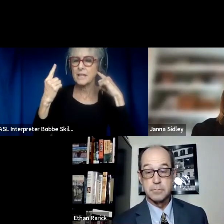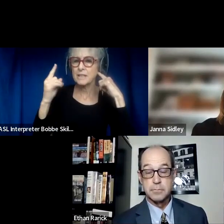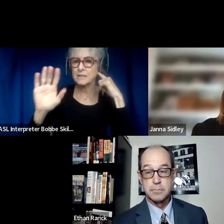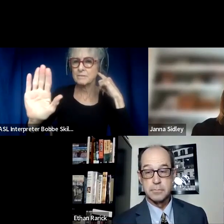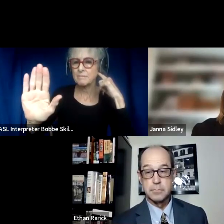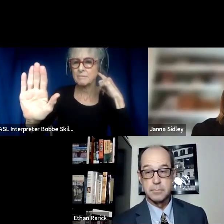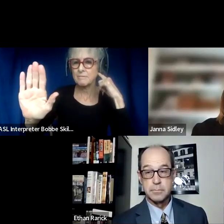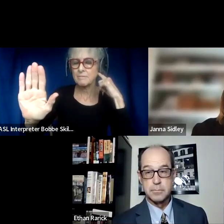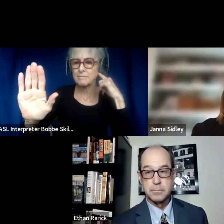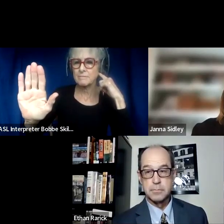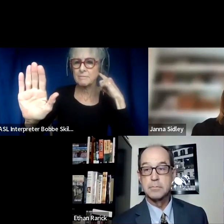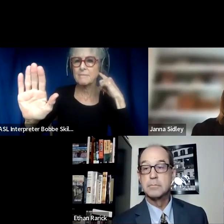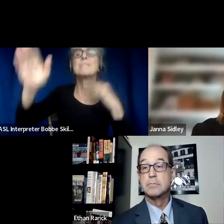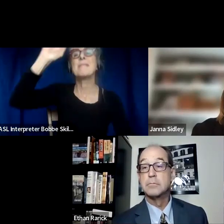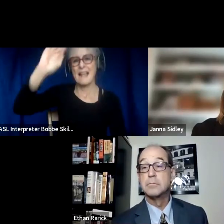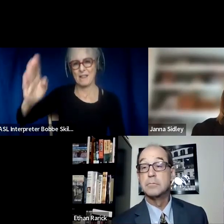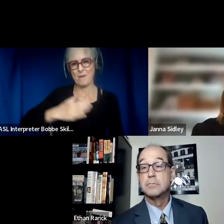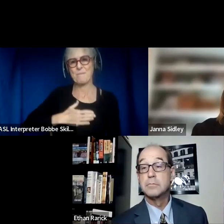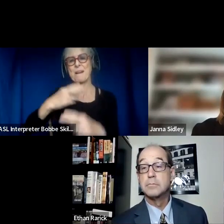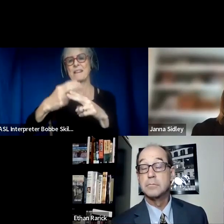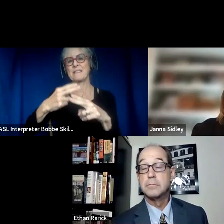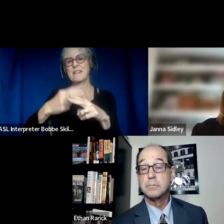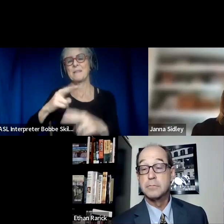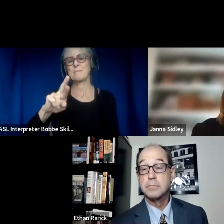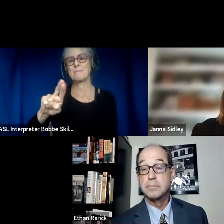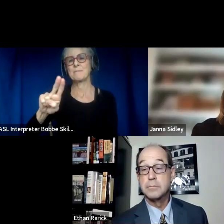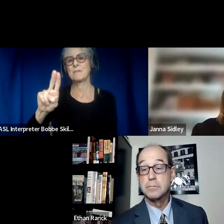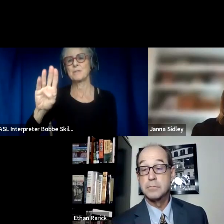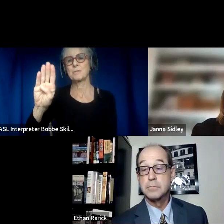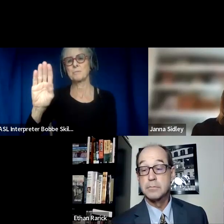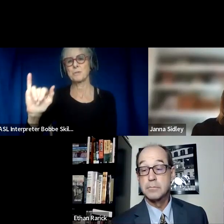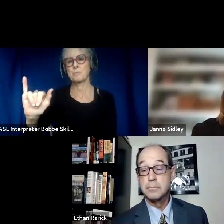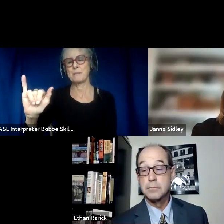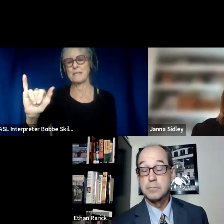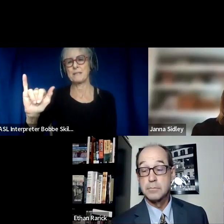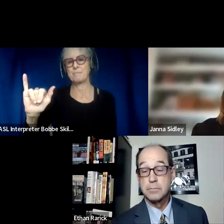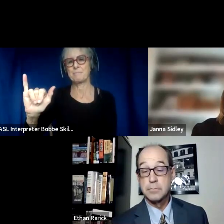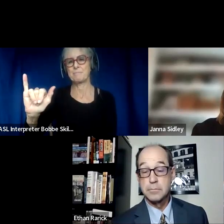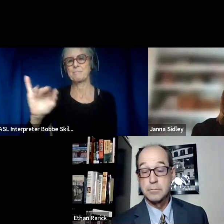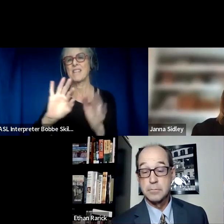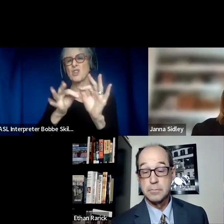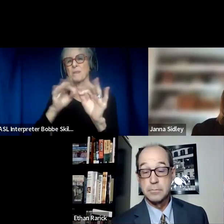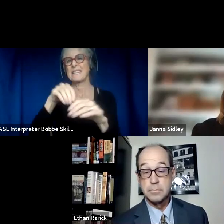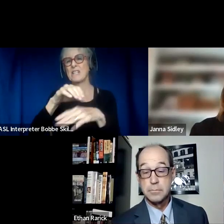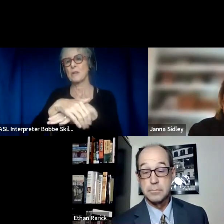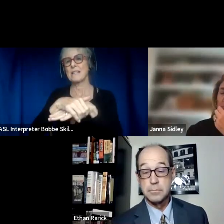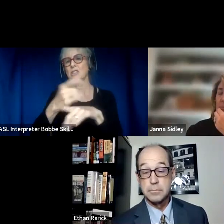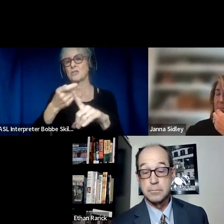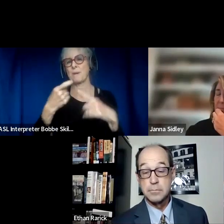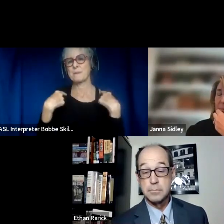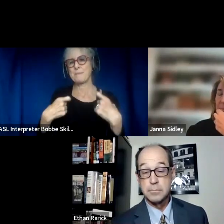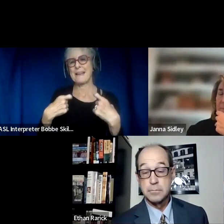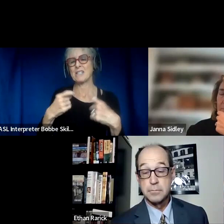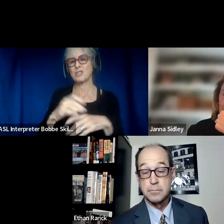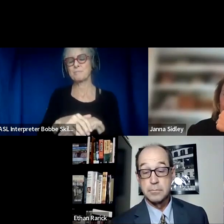Centro, y también soy parte de integradoras, hay integradoras, area manager y cofundadora. Yo estoy aquí hoy nada